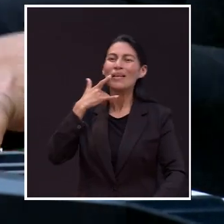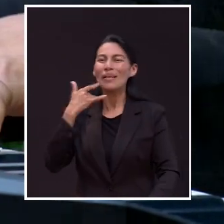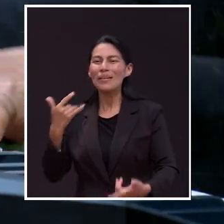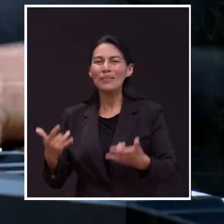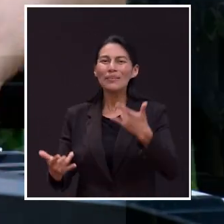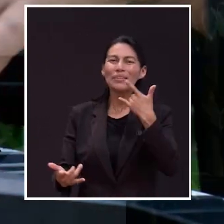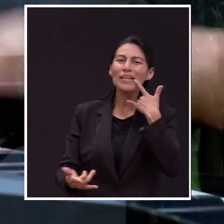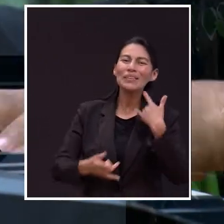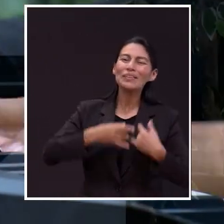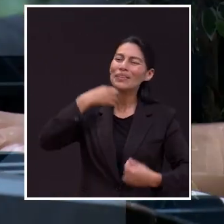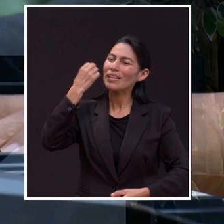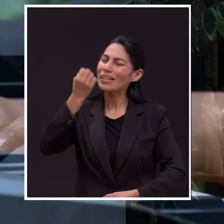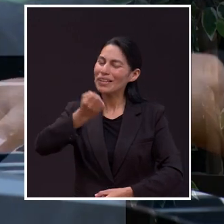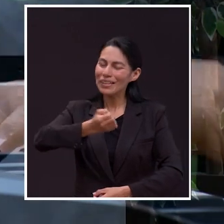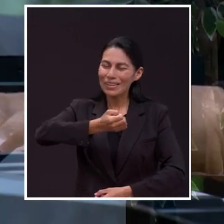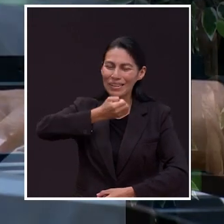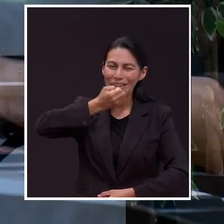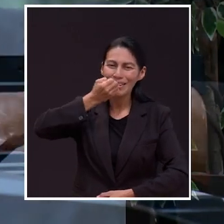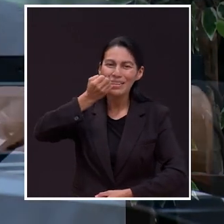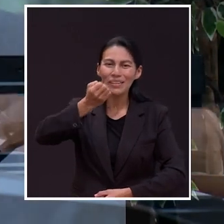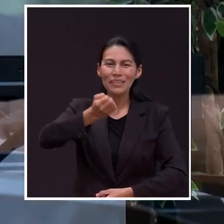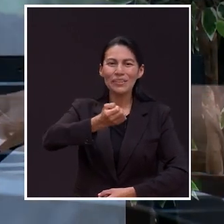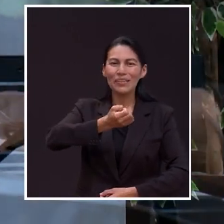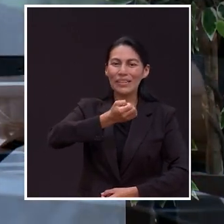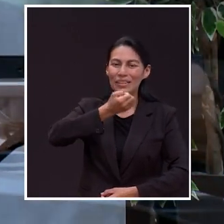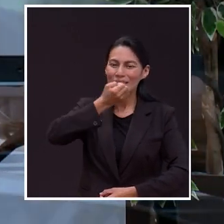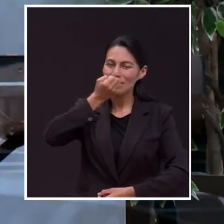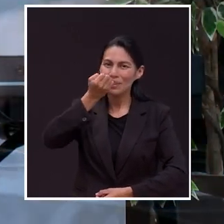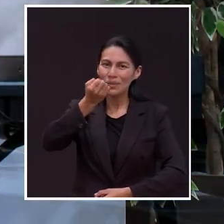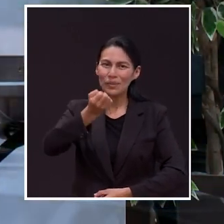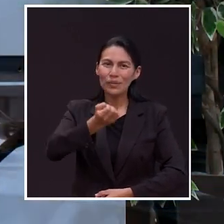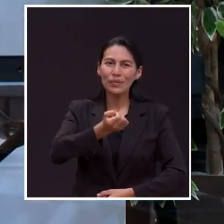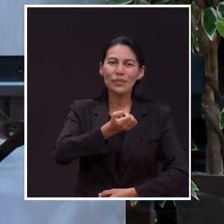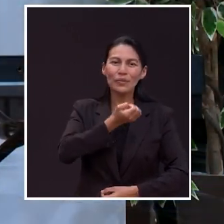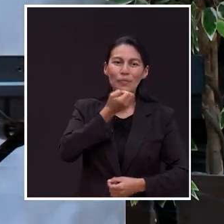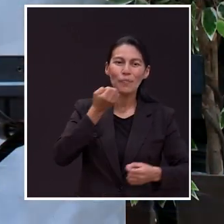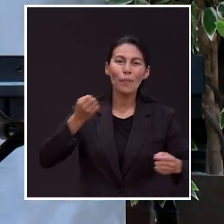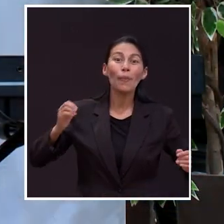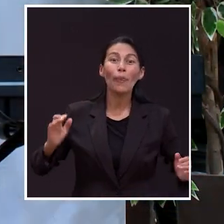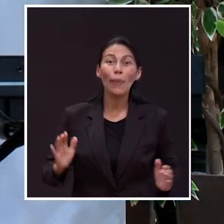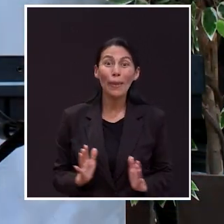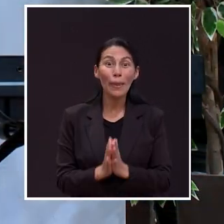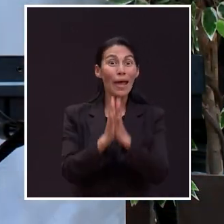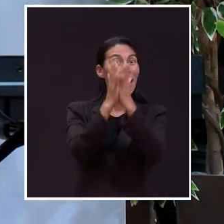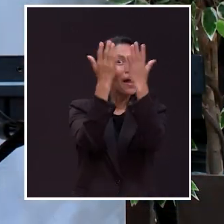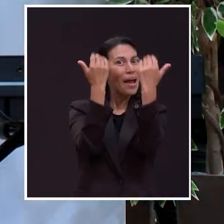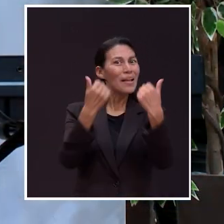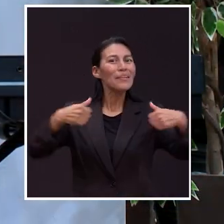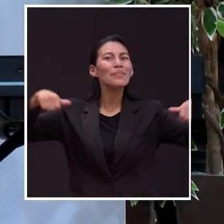oración, aleluya, soy guerrera de oración.